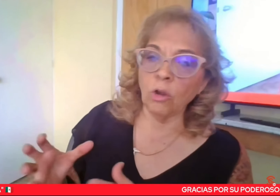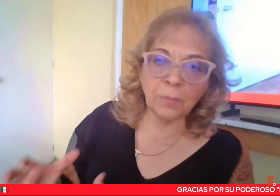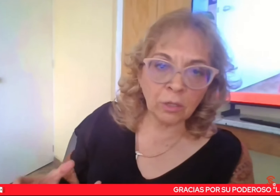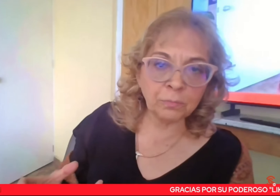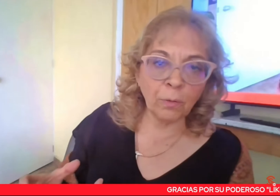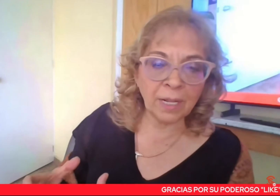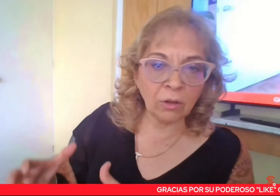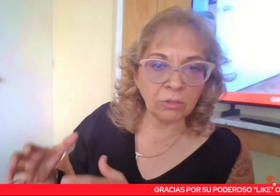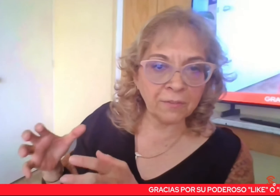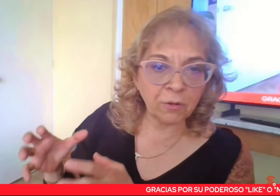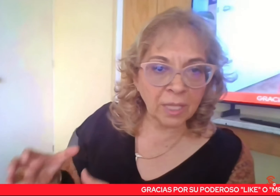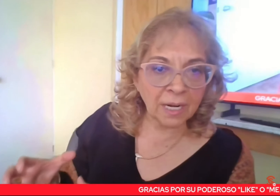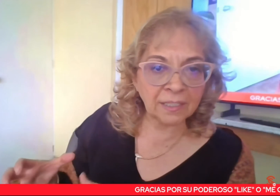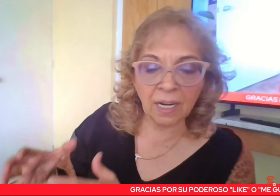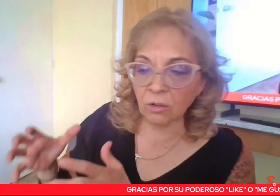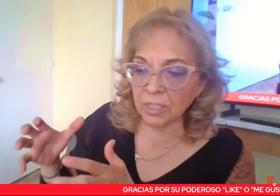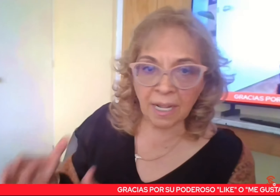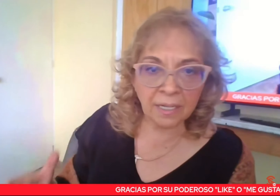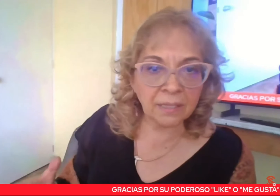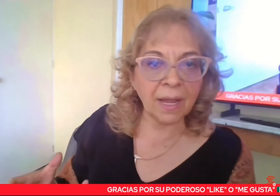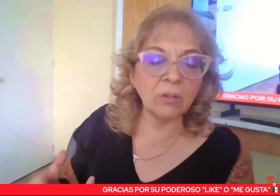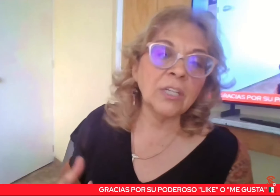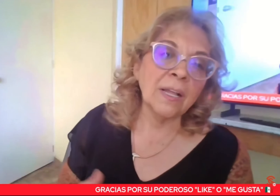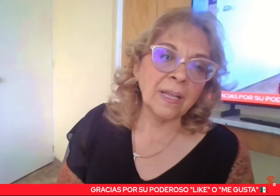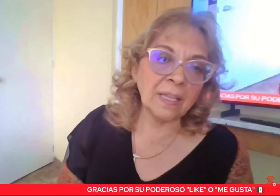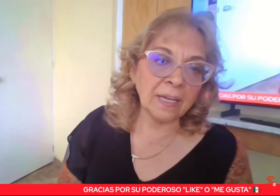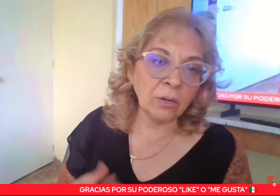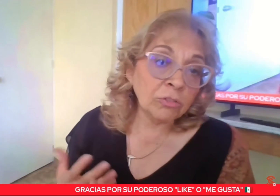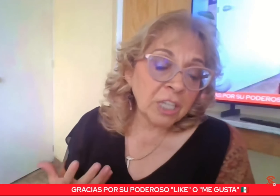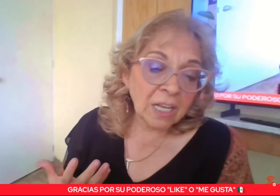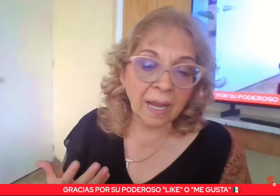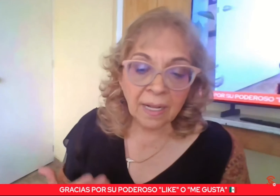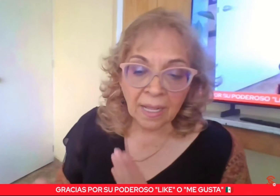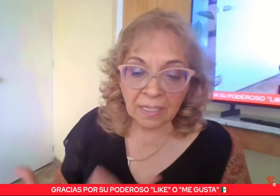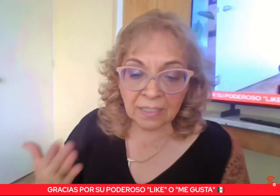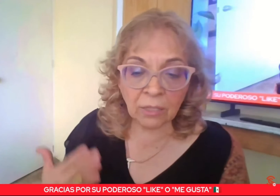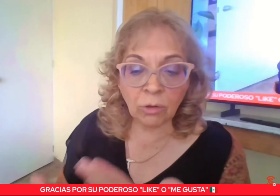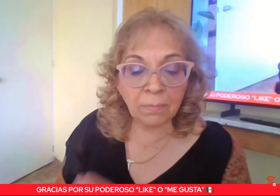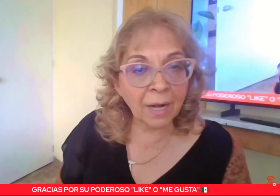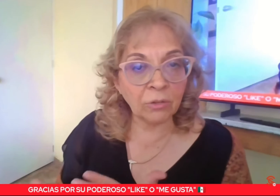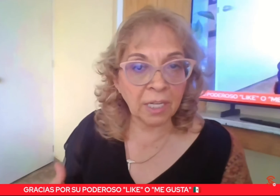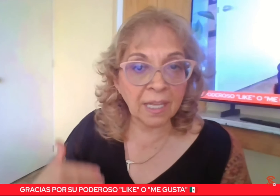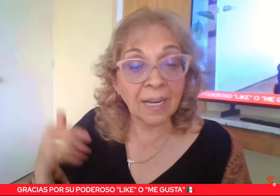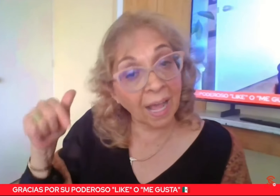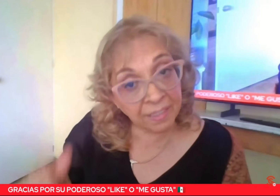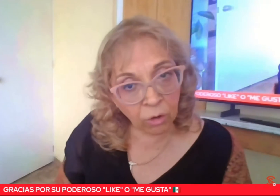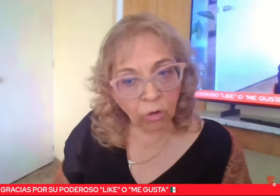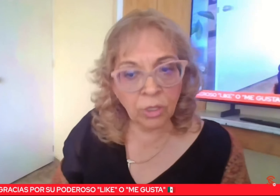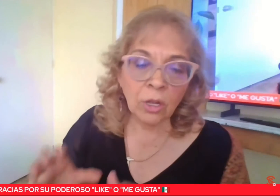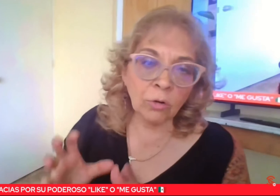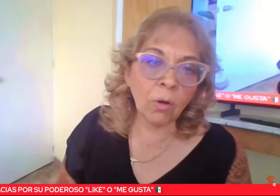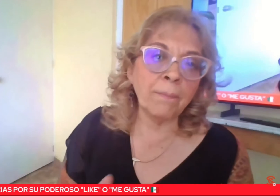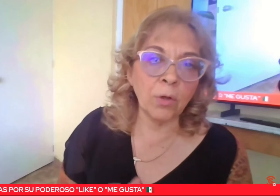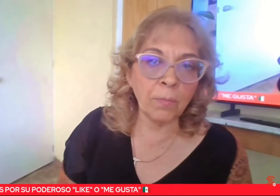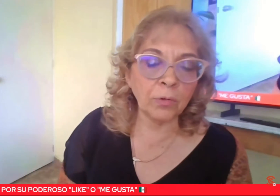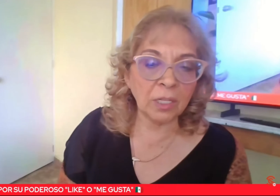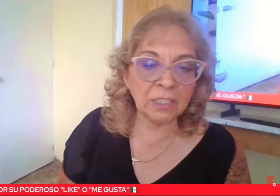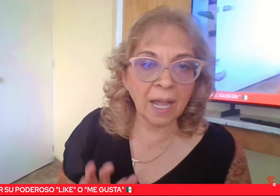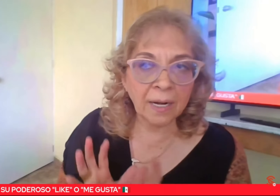los medios públicos, de fortalecerlos, de reactivarlos y de que no sigan estando en manos de quien hasta hoy no han